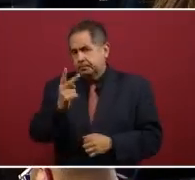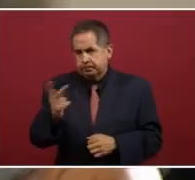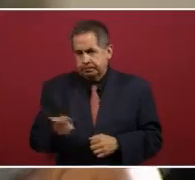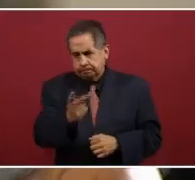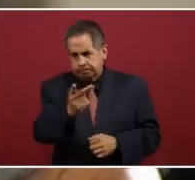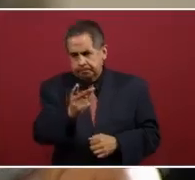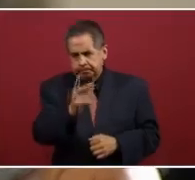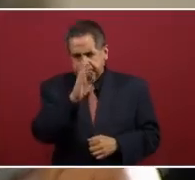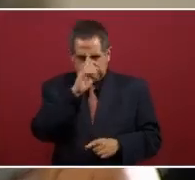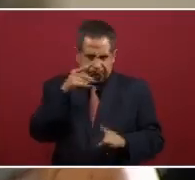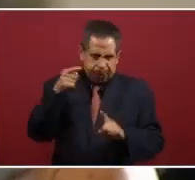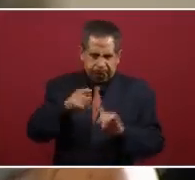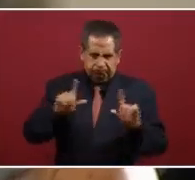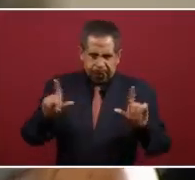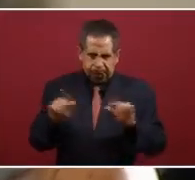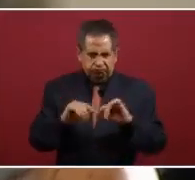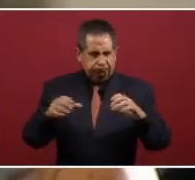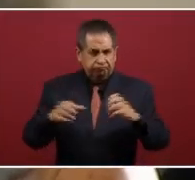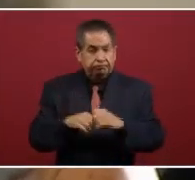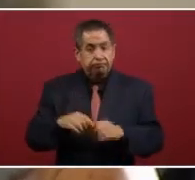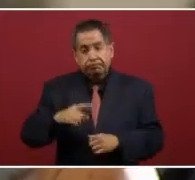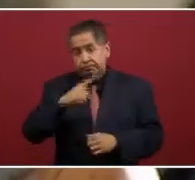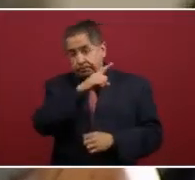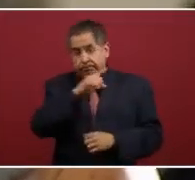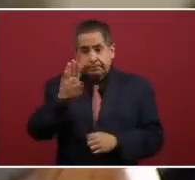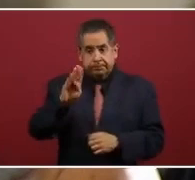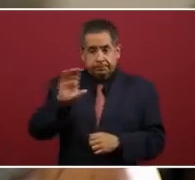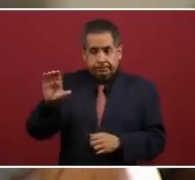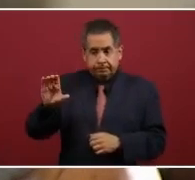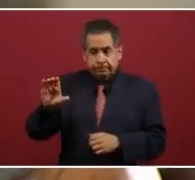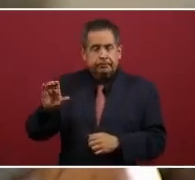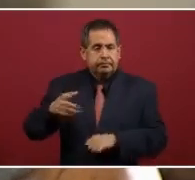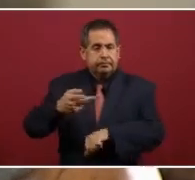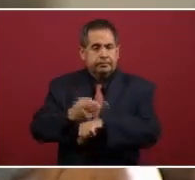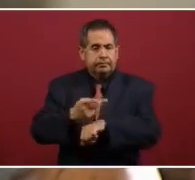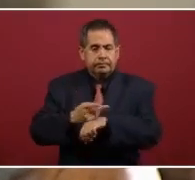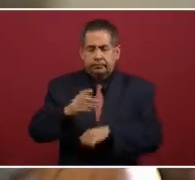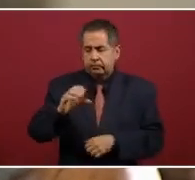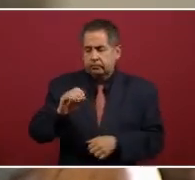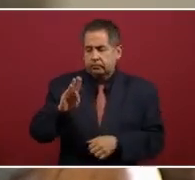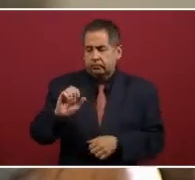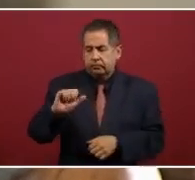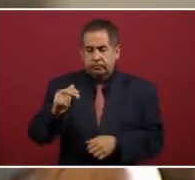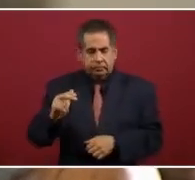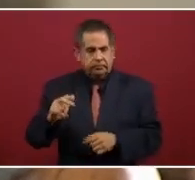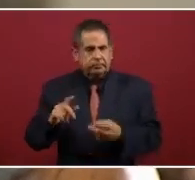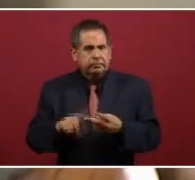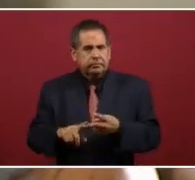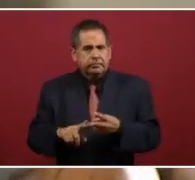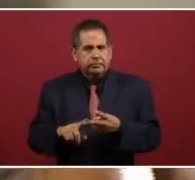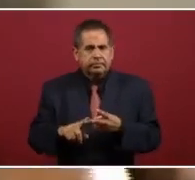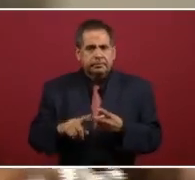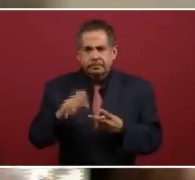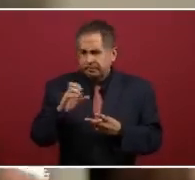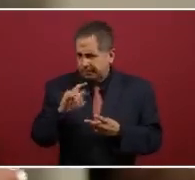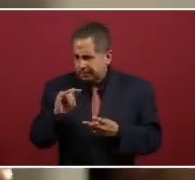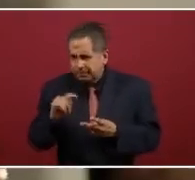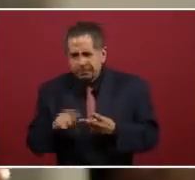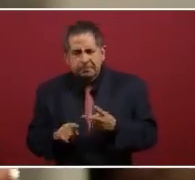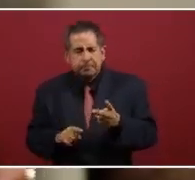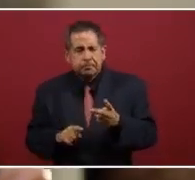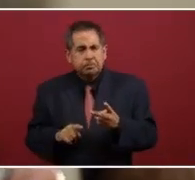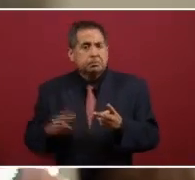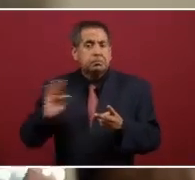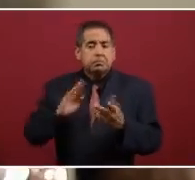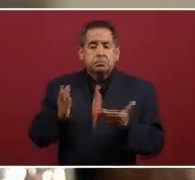preguntas muy concretas. En Baja California, las preparatorias de COASH y CECITE están analizando